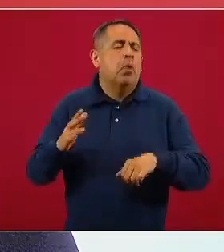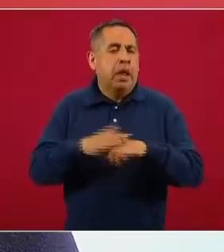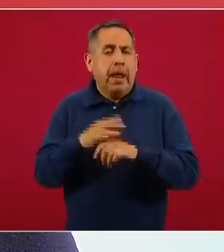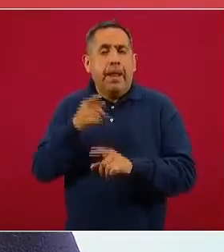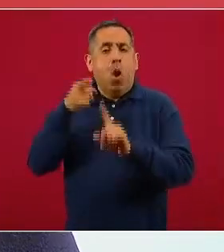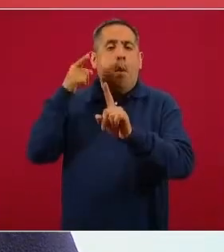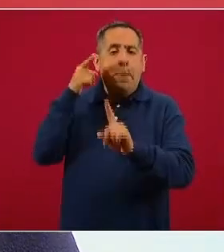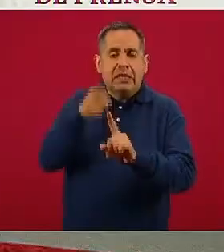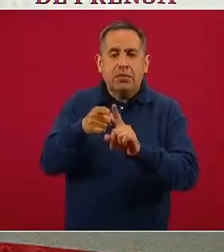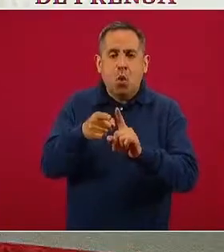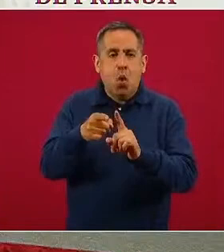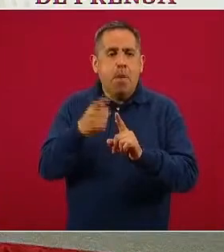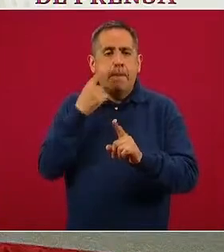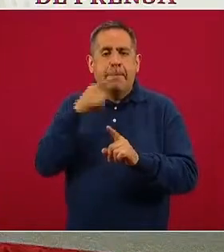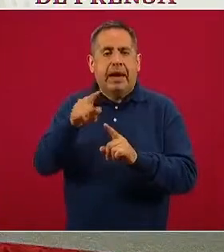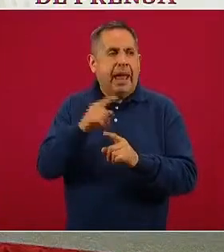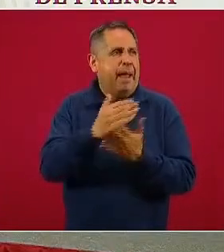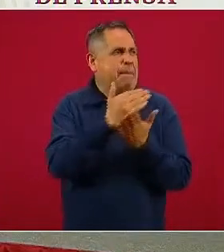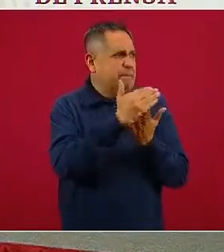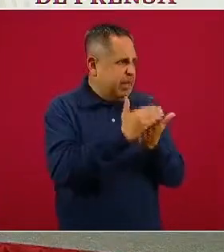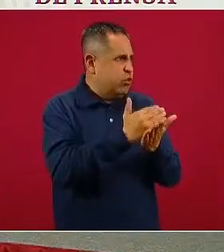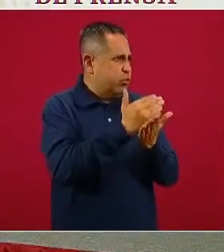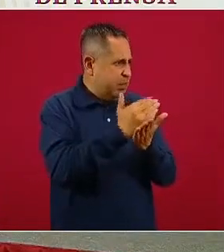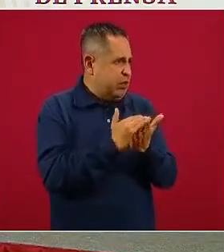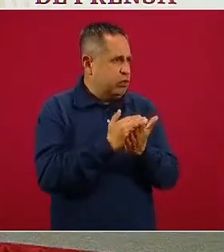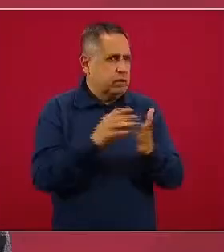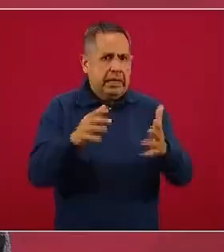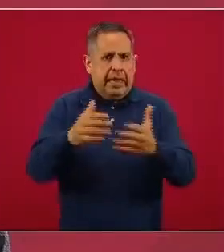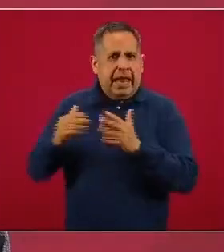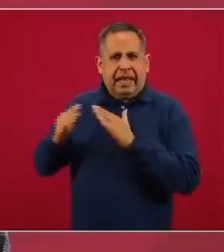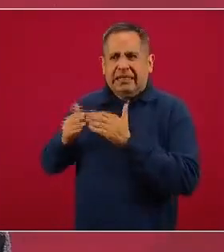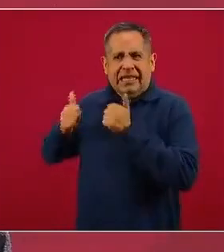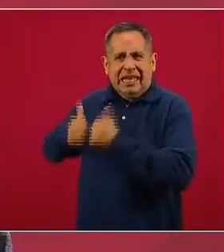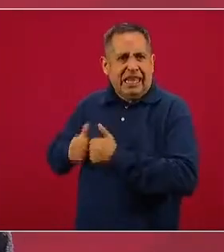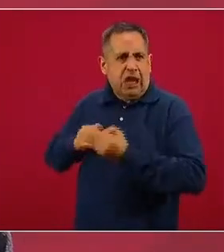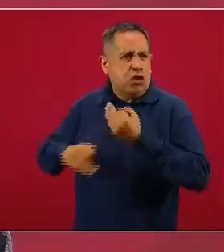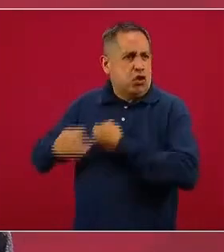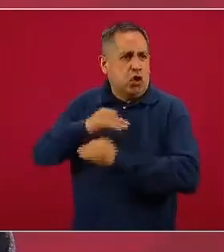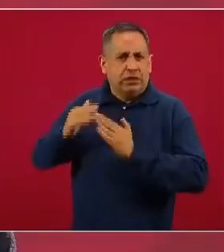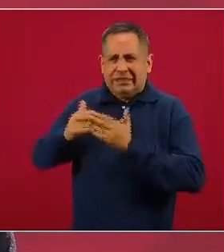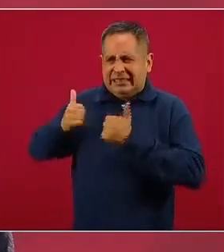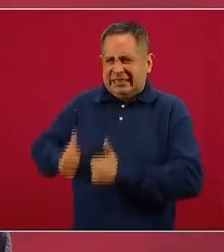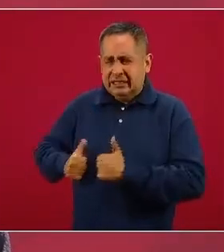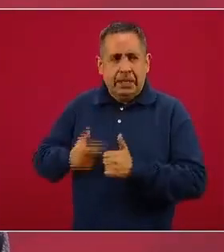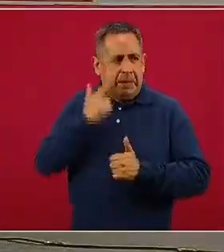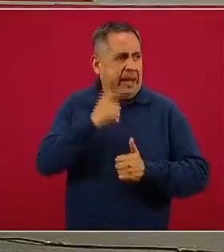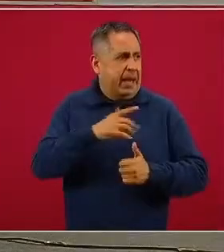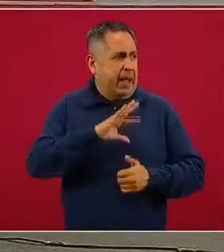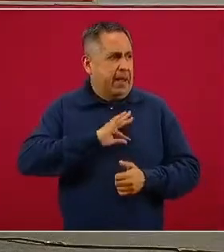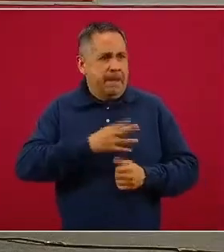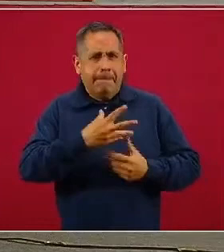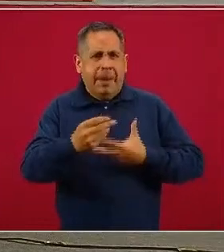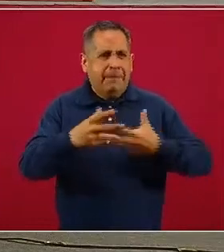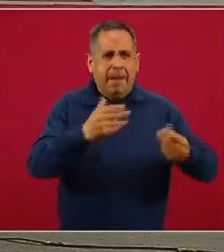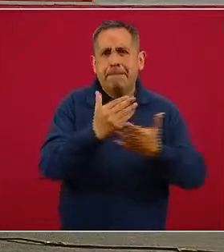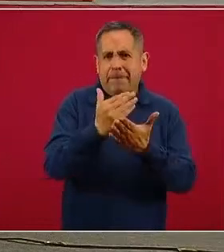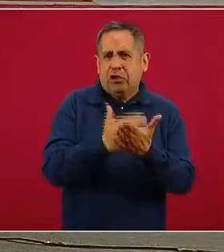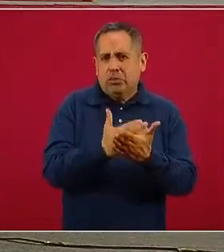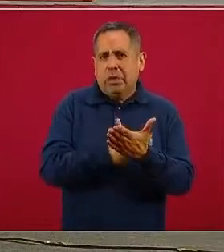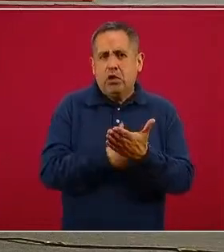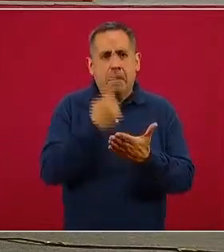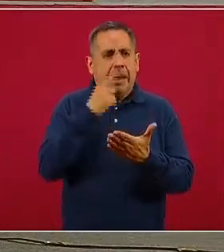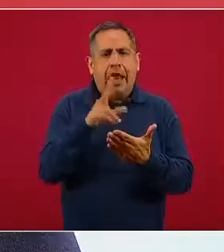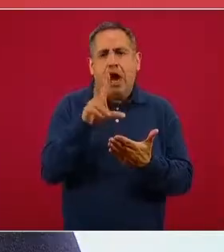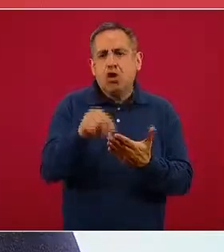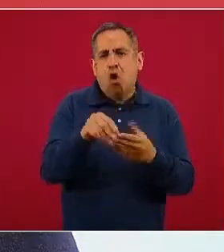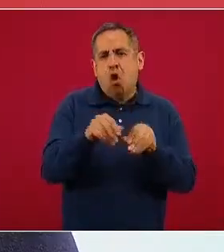inmediato limitar y mitigar la transmisión ante cualquier posibilidad de que el virus pudiera